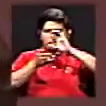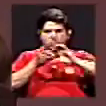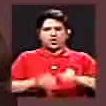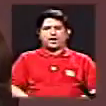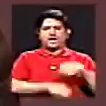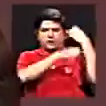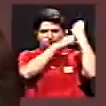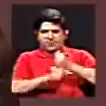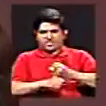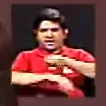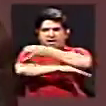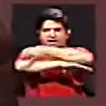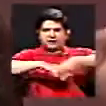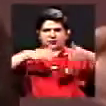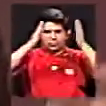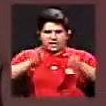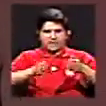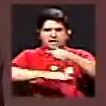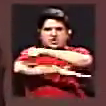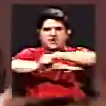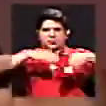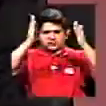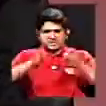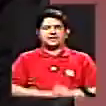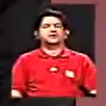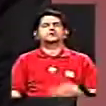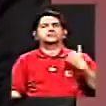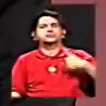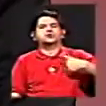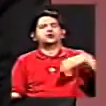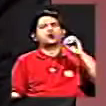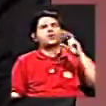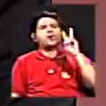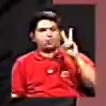de Ingenieros y Arquitectos. Don Olman,